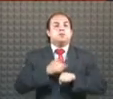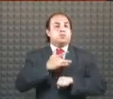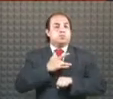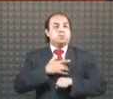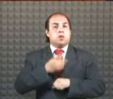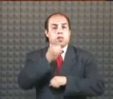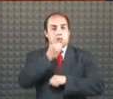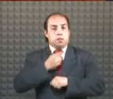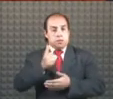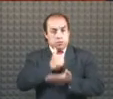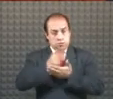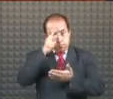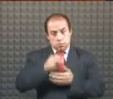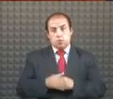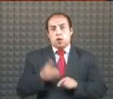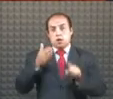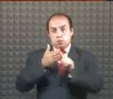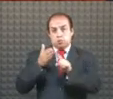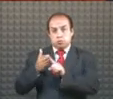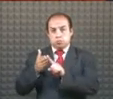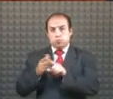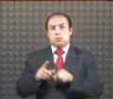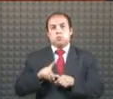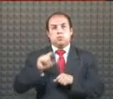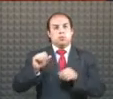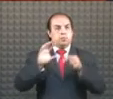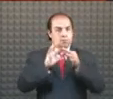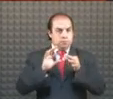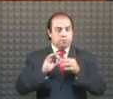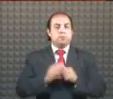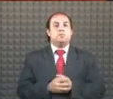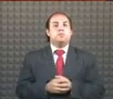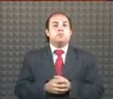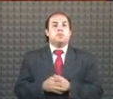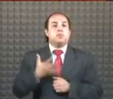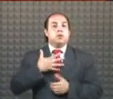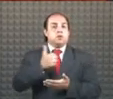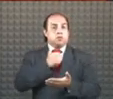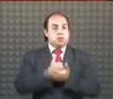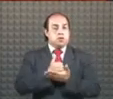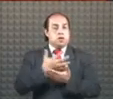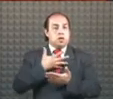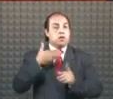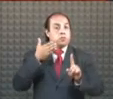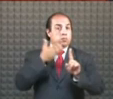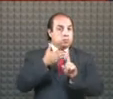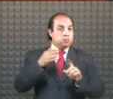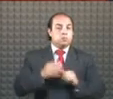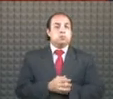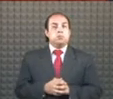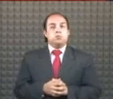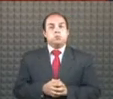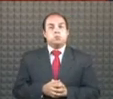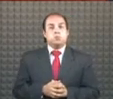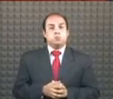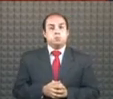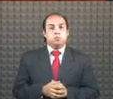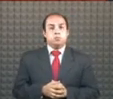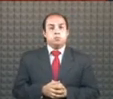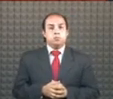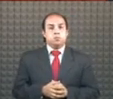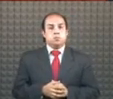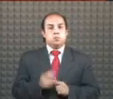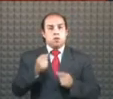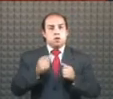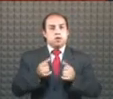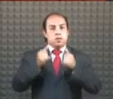México. Así que estas metas ya las iremos planteando. Hay ciudades que se han planteado la meta de ciertos